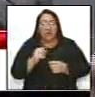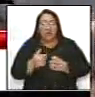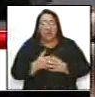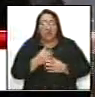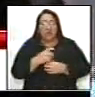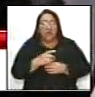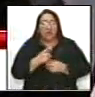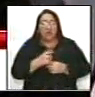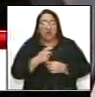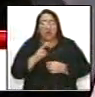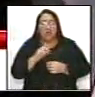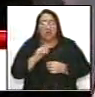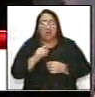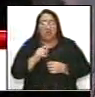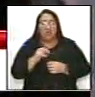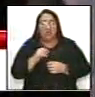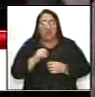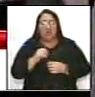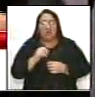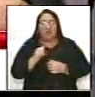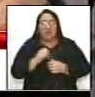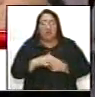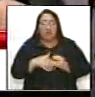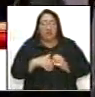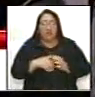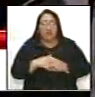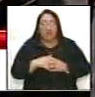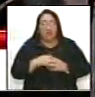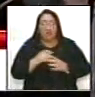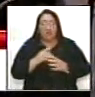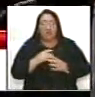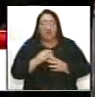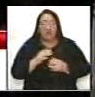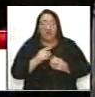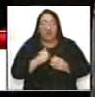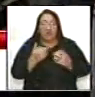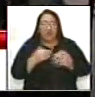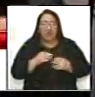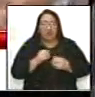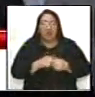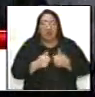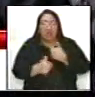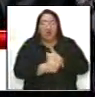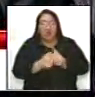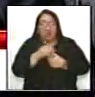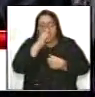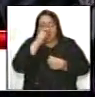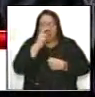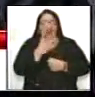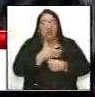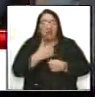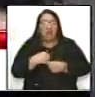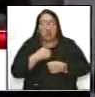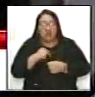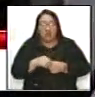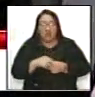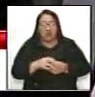del Vizcatán del N, está entre la frontera de Ayacucho con Cusco, presidente, y